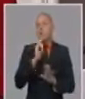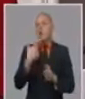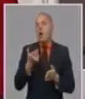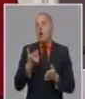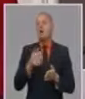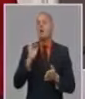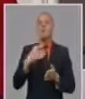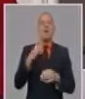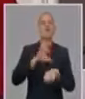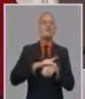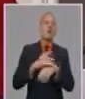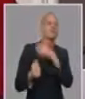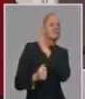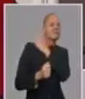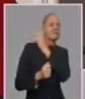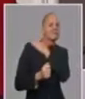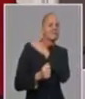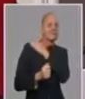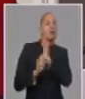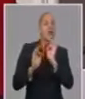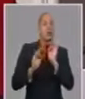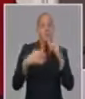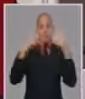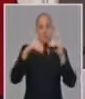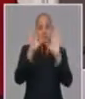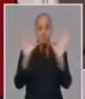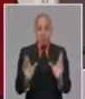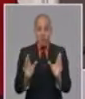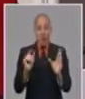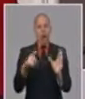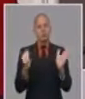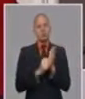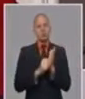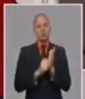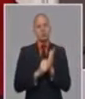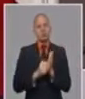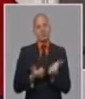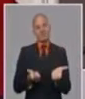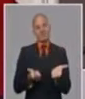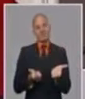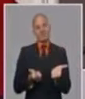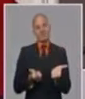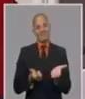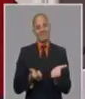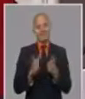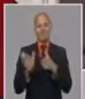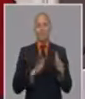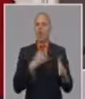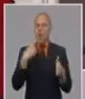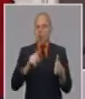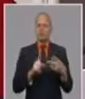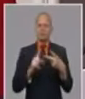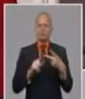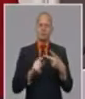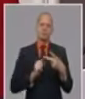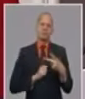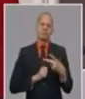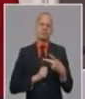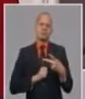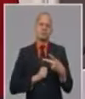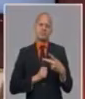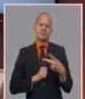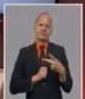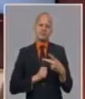la fibrosis o de alguna afectación pulmonar. ¿Cuál ha sido una consulta muy demandada en ese 12% que ha tenido que